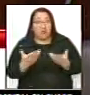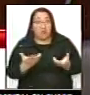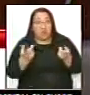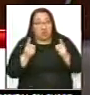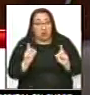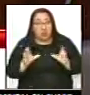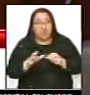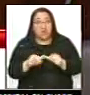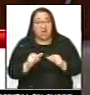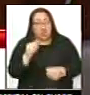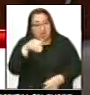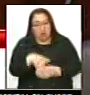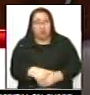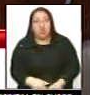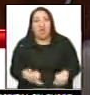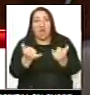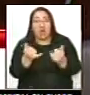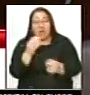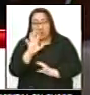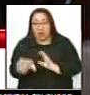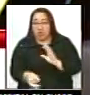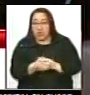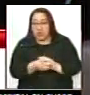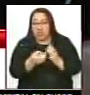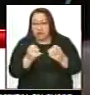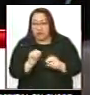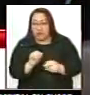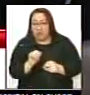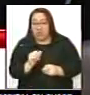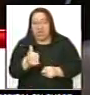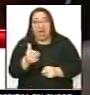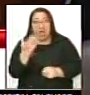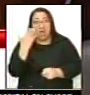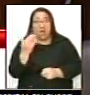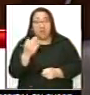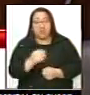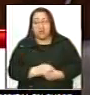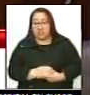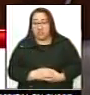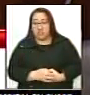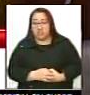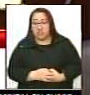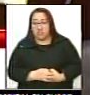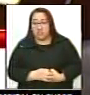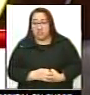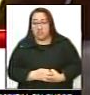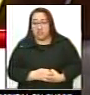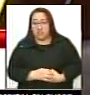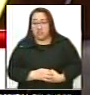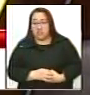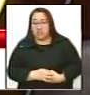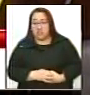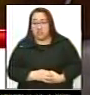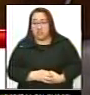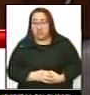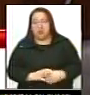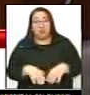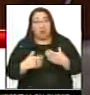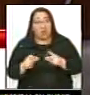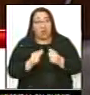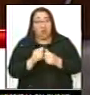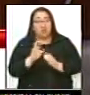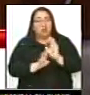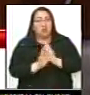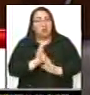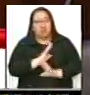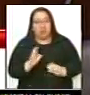rectificarse. Que voten ahora para incluir en el informe a Alan García y Humberto Acuña. Que voten. Pueden hacerlo. Y con eso superan